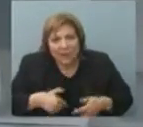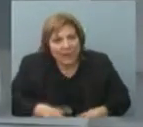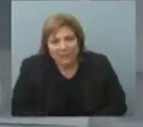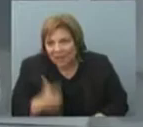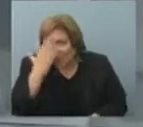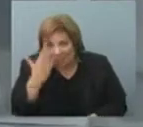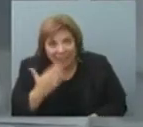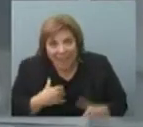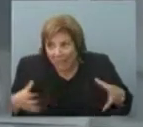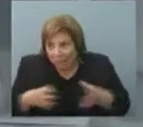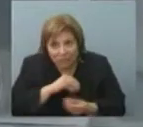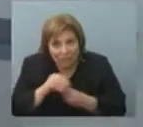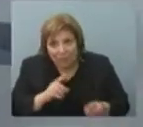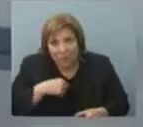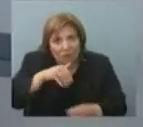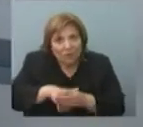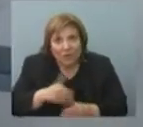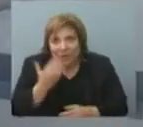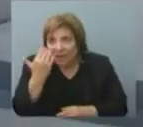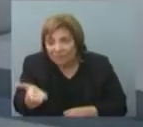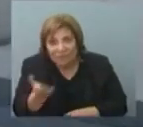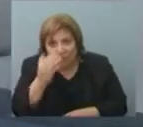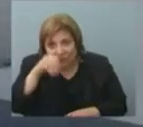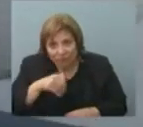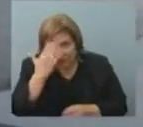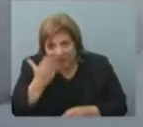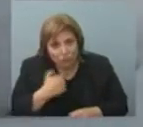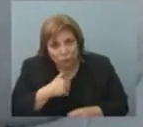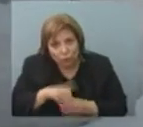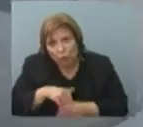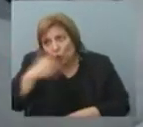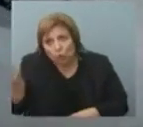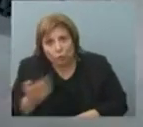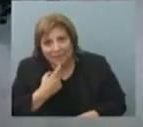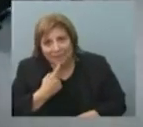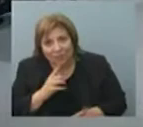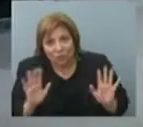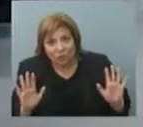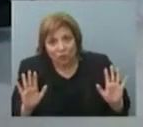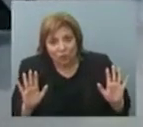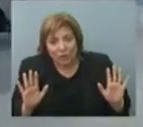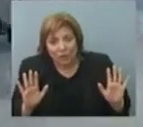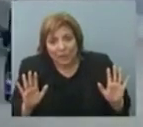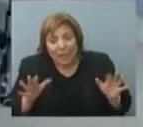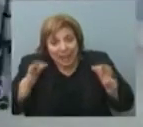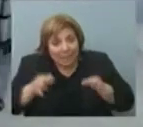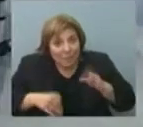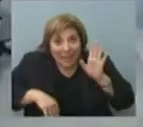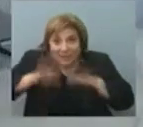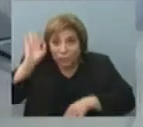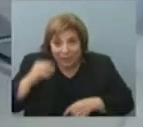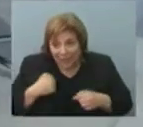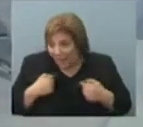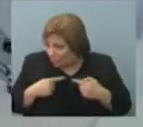violentista ni voté la primera vez al frente amplio porque otro partido y la mayoría mi